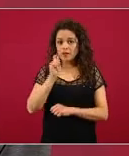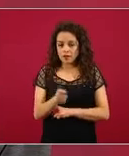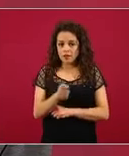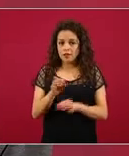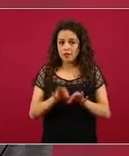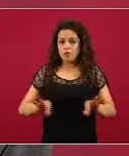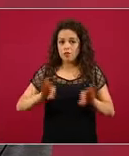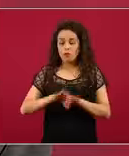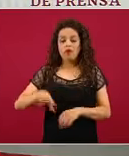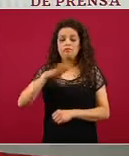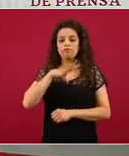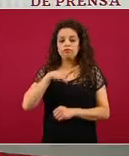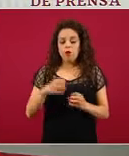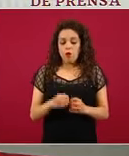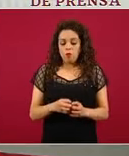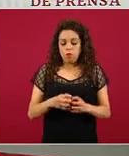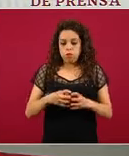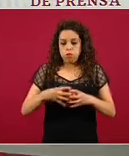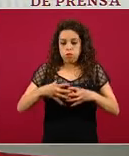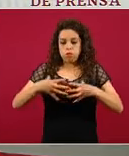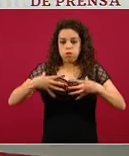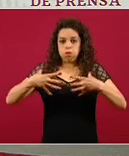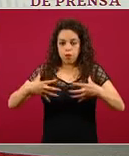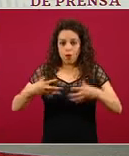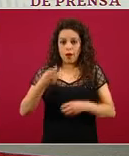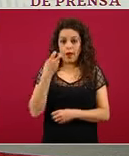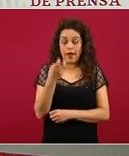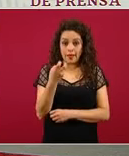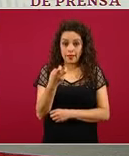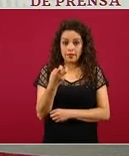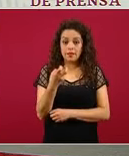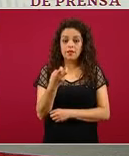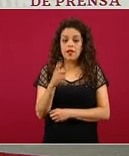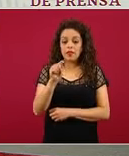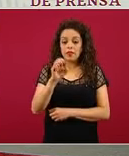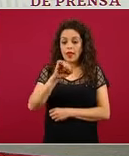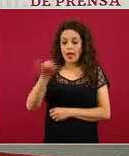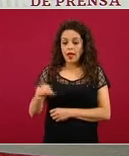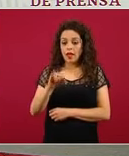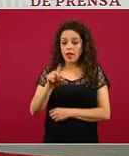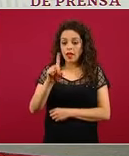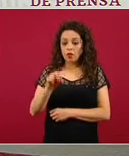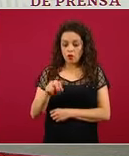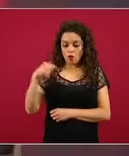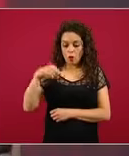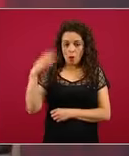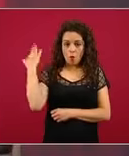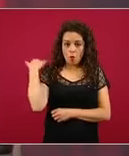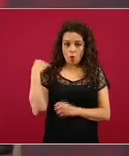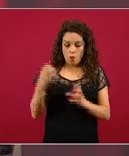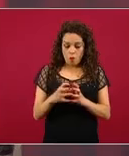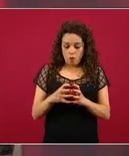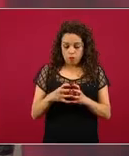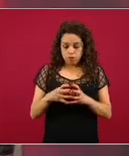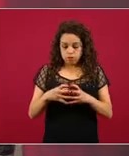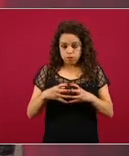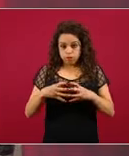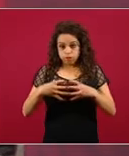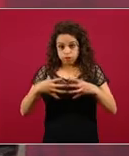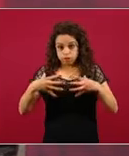inflamación. La inflamación es un proceso de alteración del tejido, del órgano, en este caso